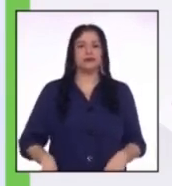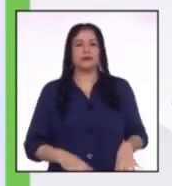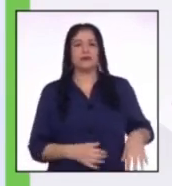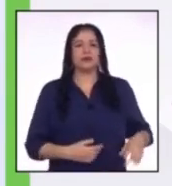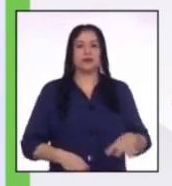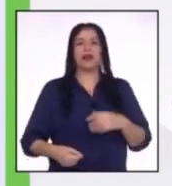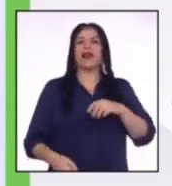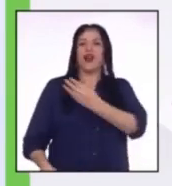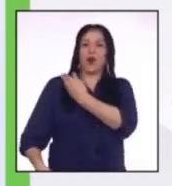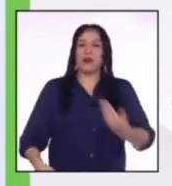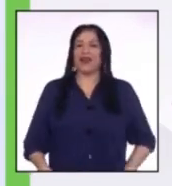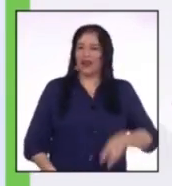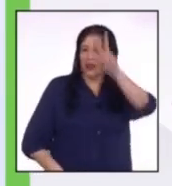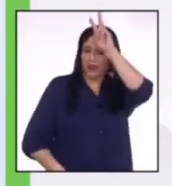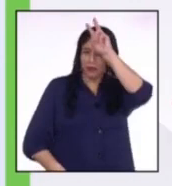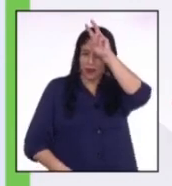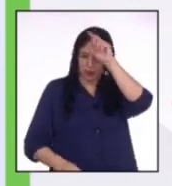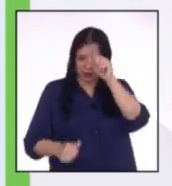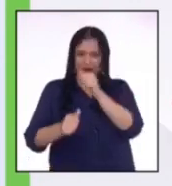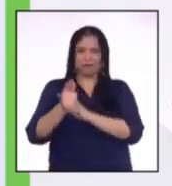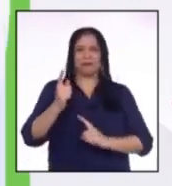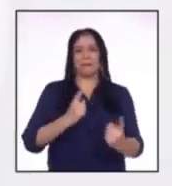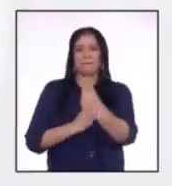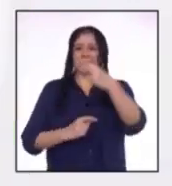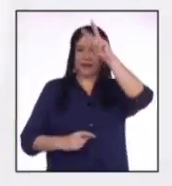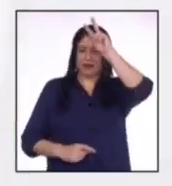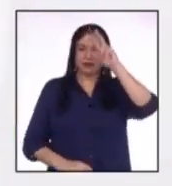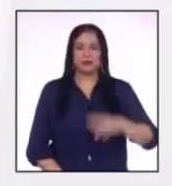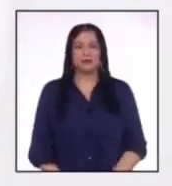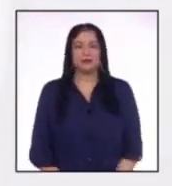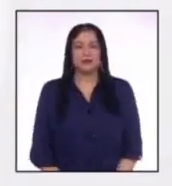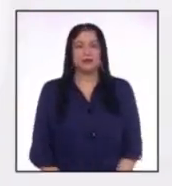gobierno del perú el perú primero